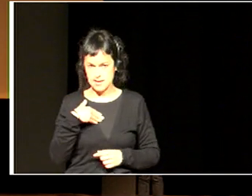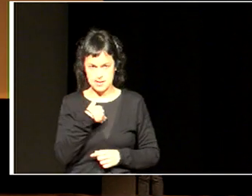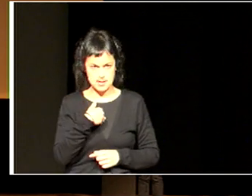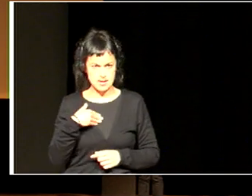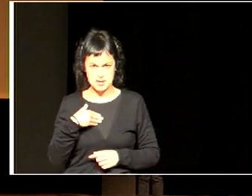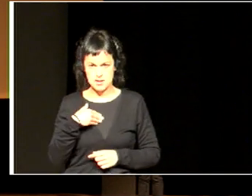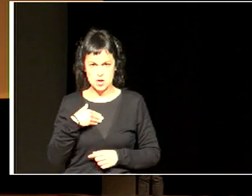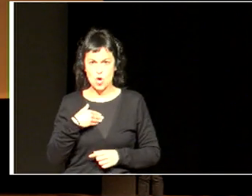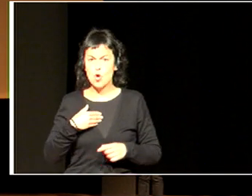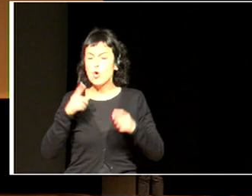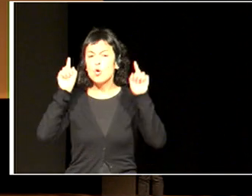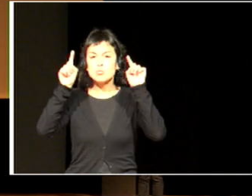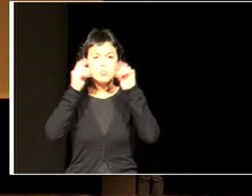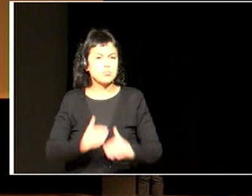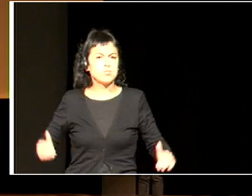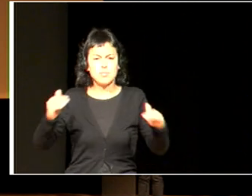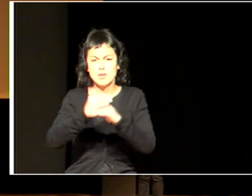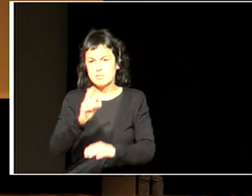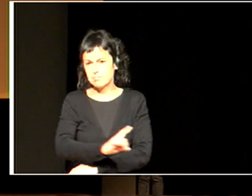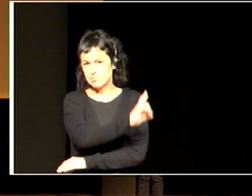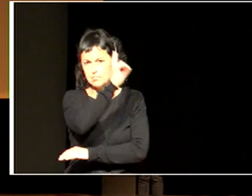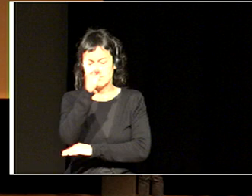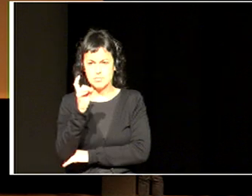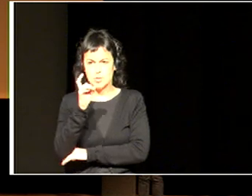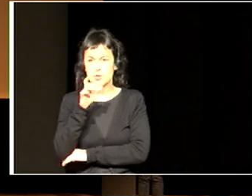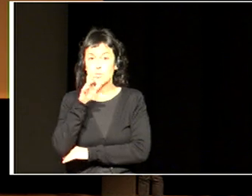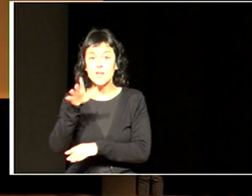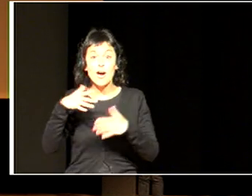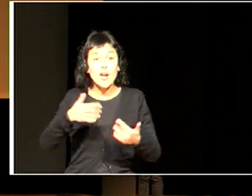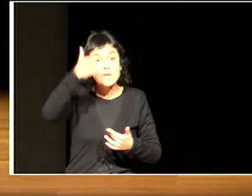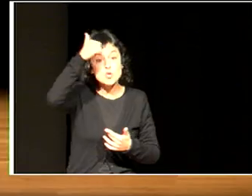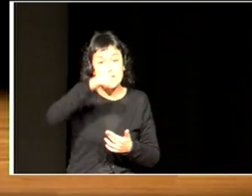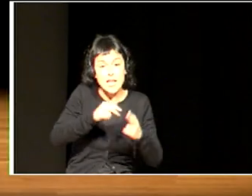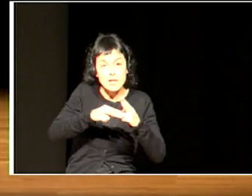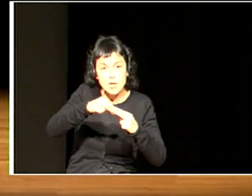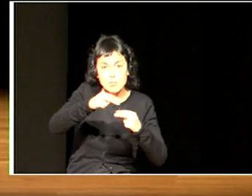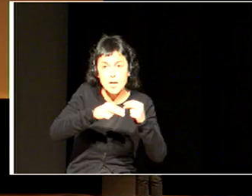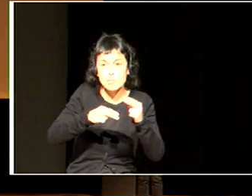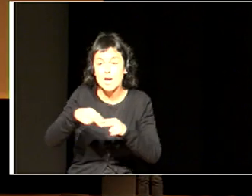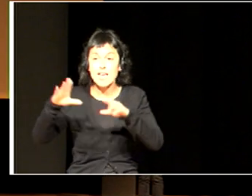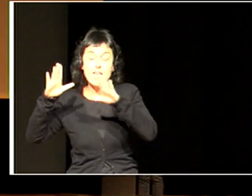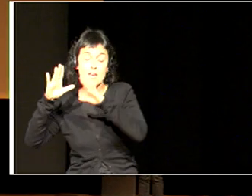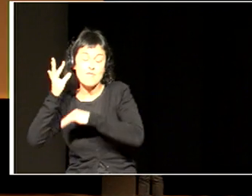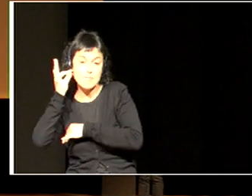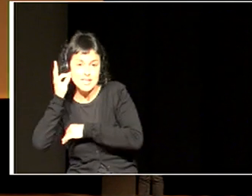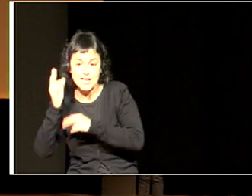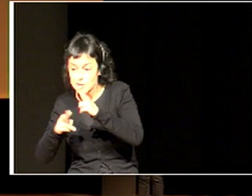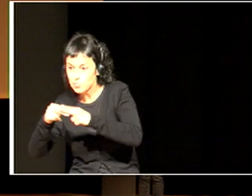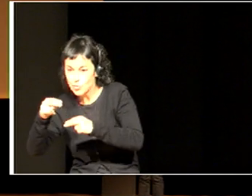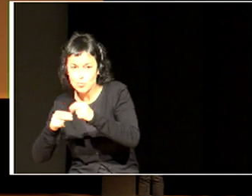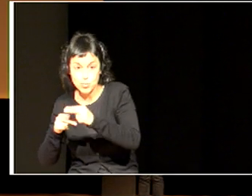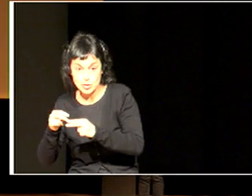sea coeducativo porque estamos en los años de la construcción de las masculinidades y de la construcción de las feminidad es y esa